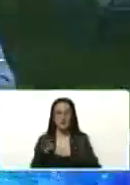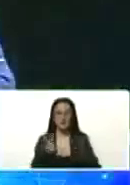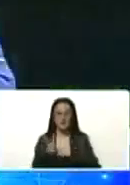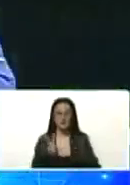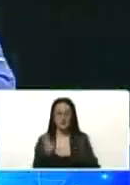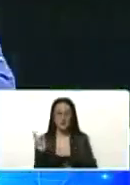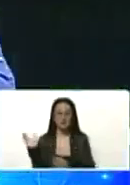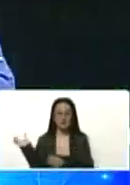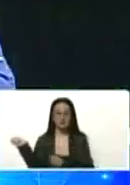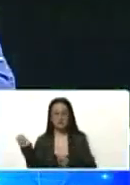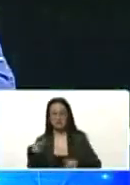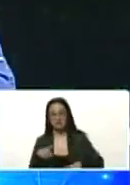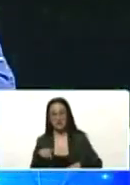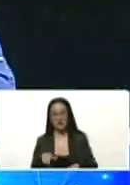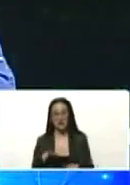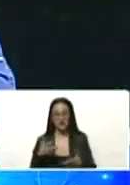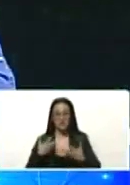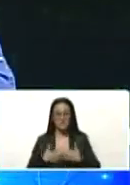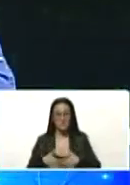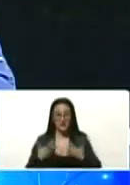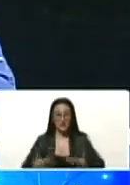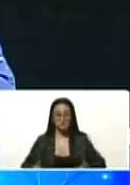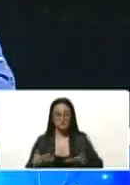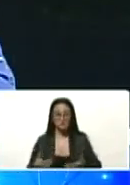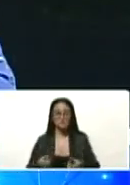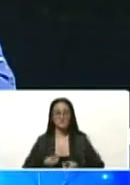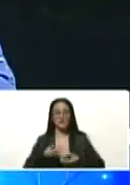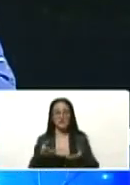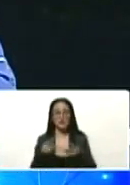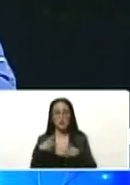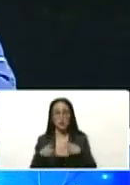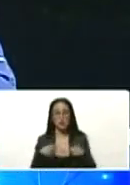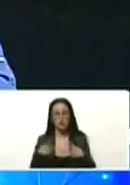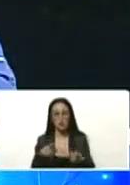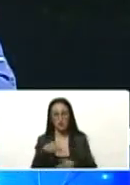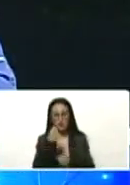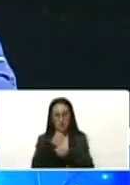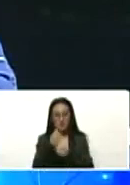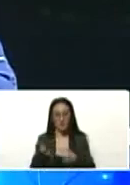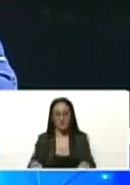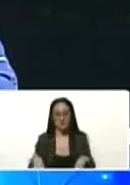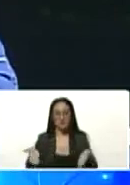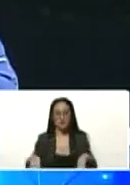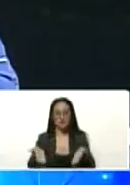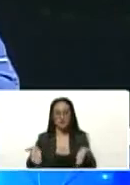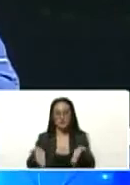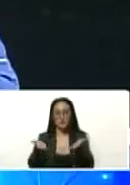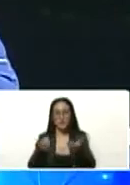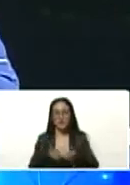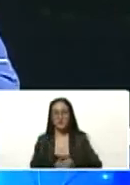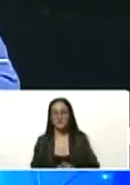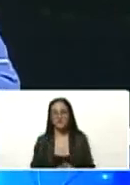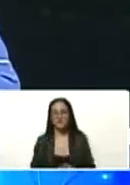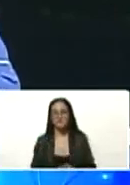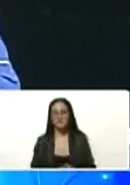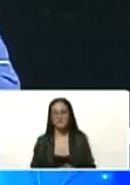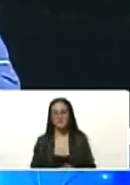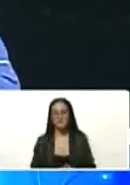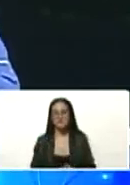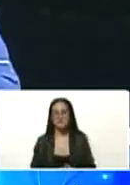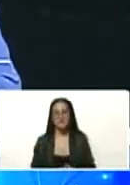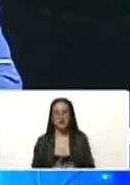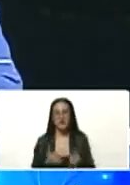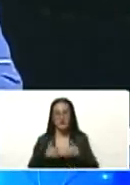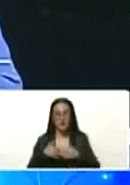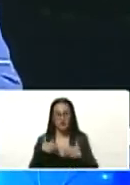esta maquinaria y entregársela a los productores, chicos. ¿Ah? Y crear esta línea comercial de compras